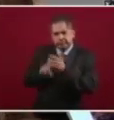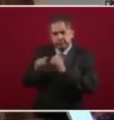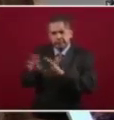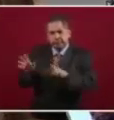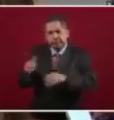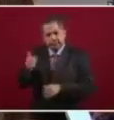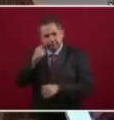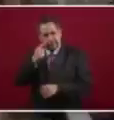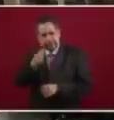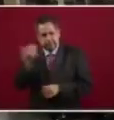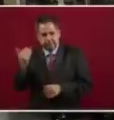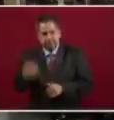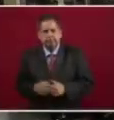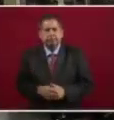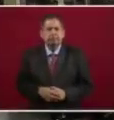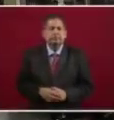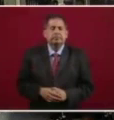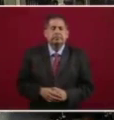un mapa.